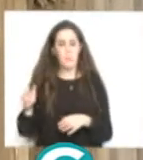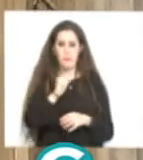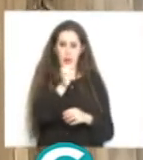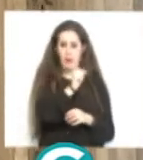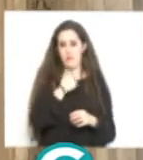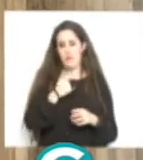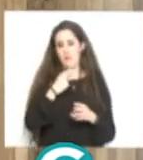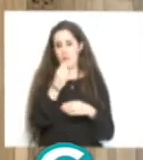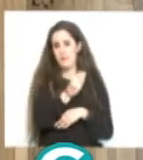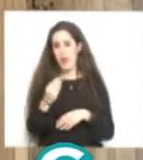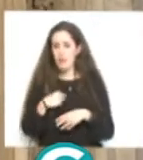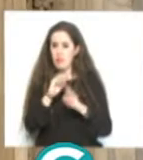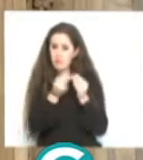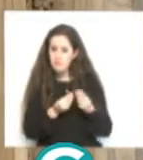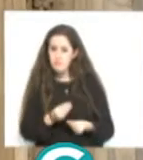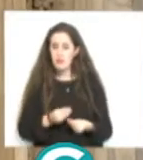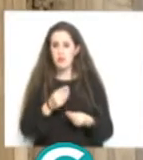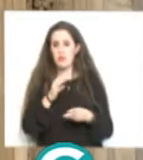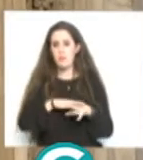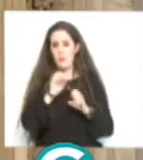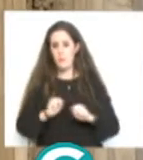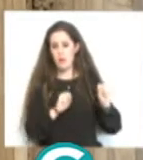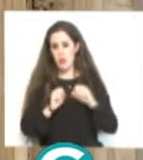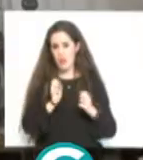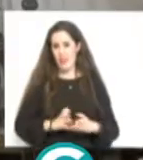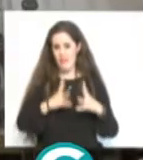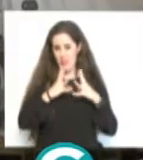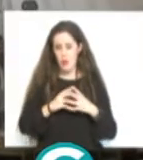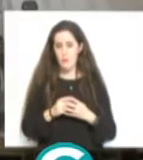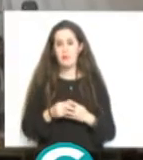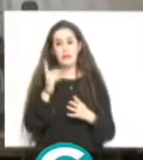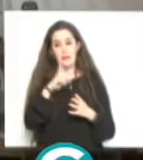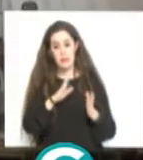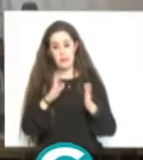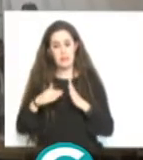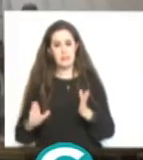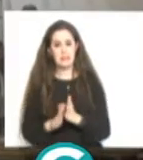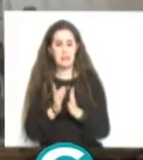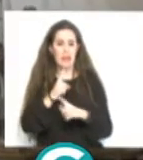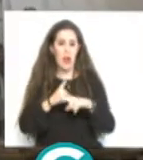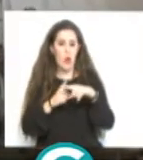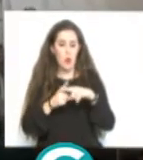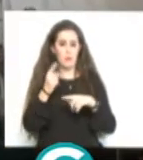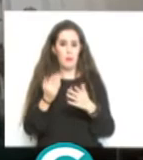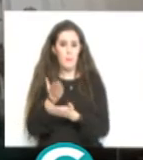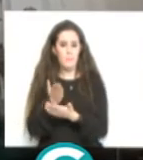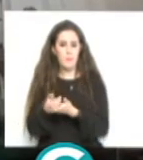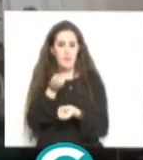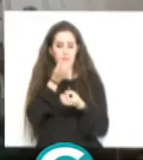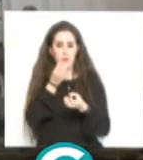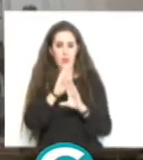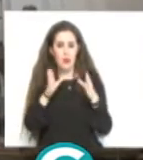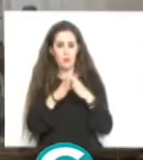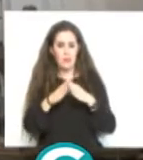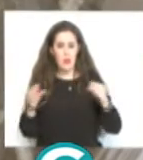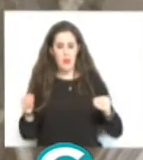limpieza, consolidación, reintegración y protección del edificio. Por otra parte, la Iglesia de Santa Cruz está esperando el informe de la Junta de